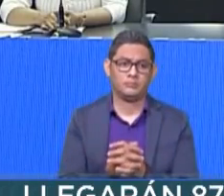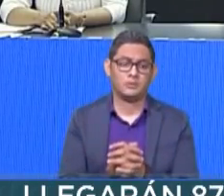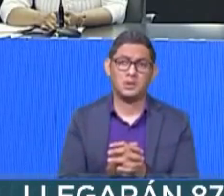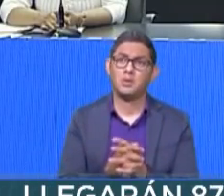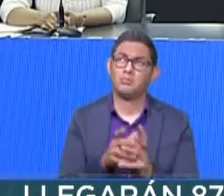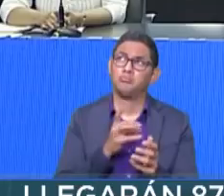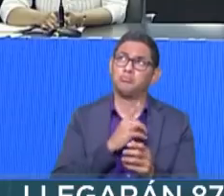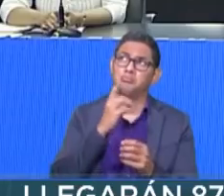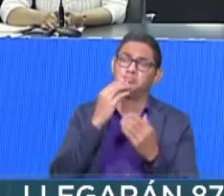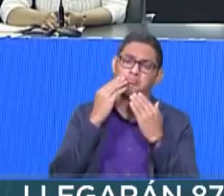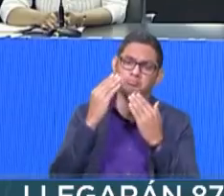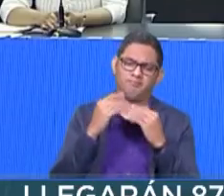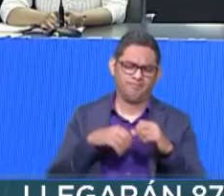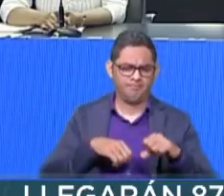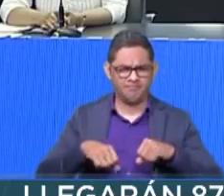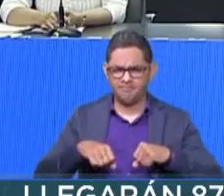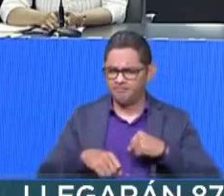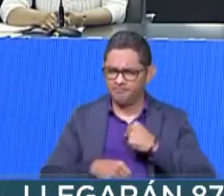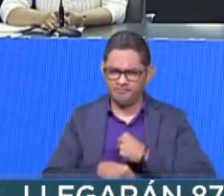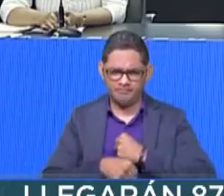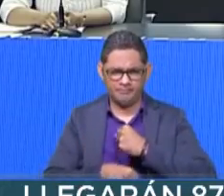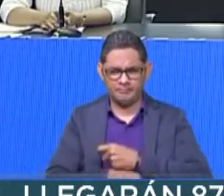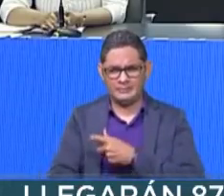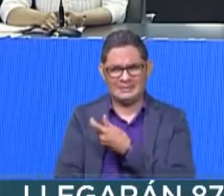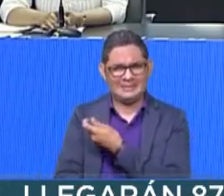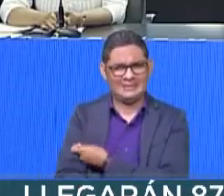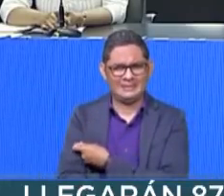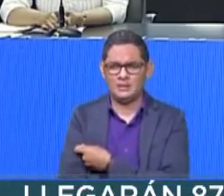hemos avanzado en el tema de la vacunación,